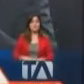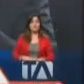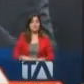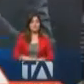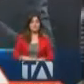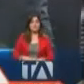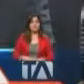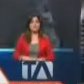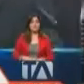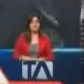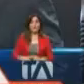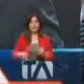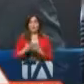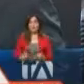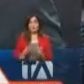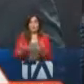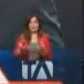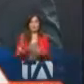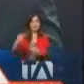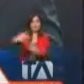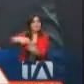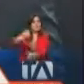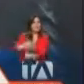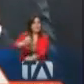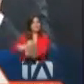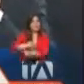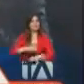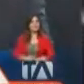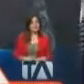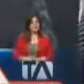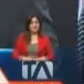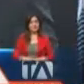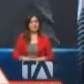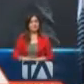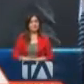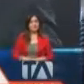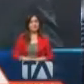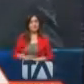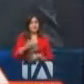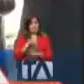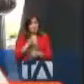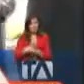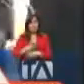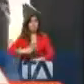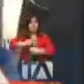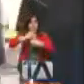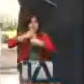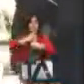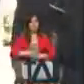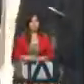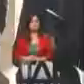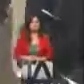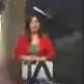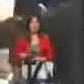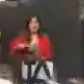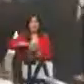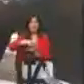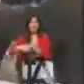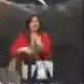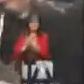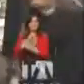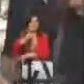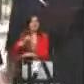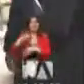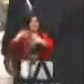la generación de nuevas plazas de trabajo, relacionados a la protección del trabajo que ya existe. Los miembros de la CUT participarán este jueves